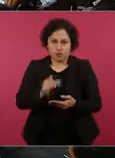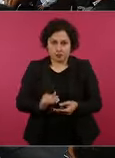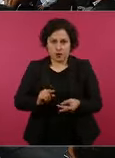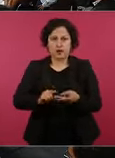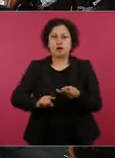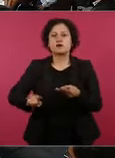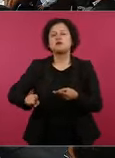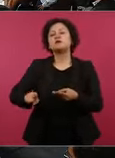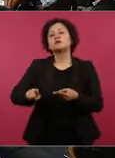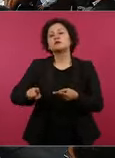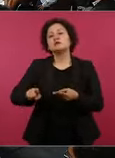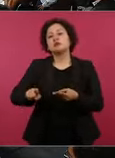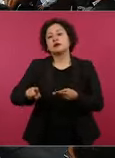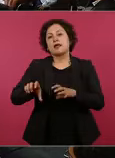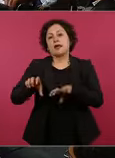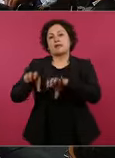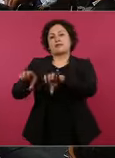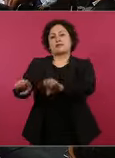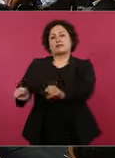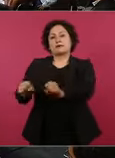fallecidos,